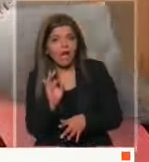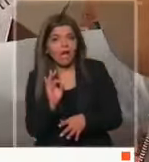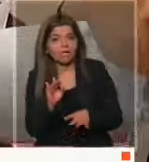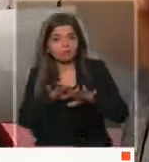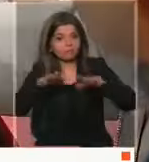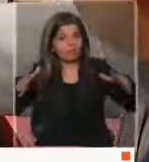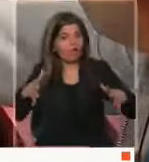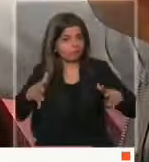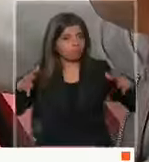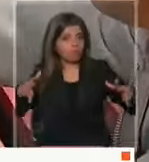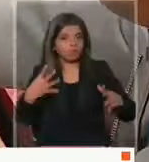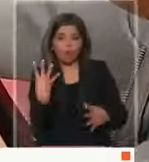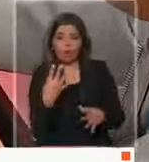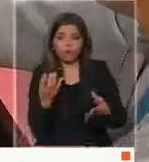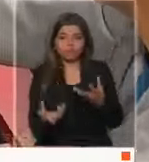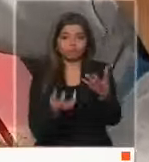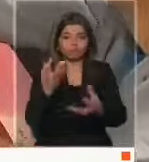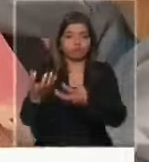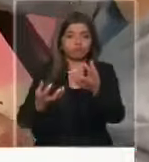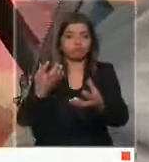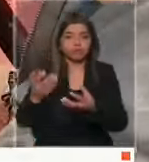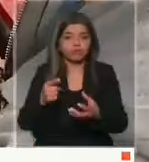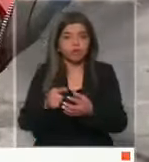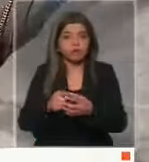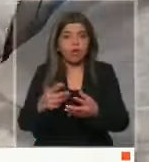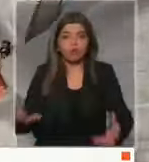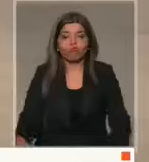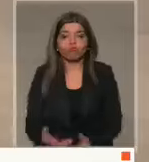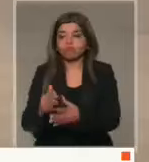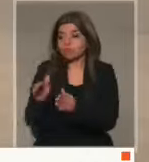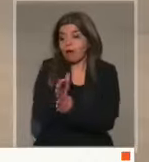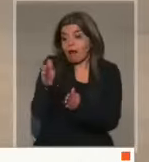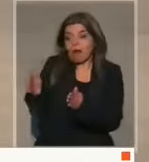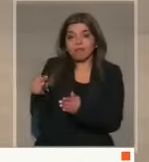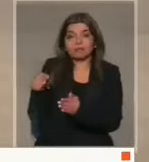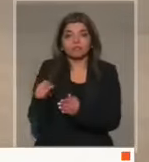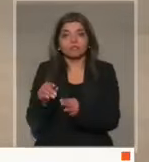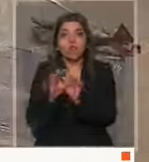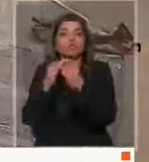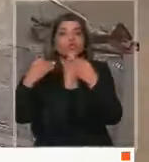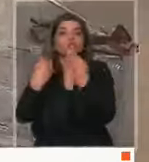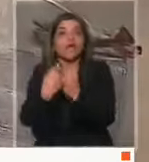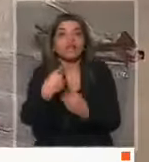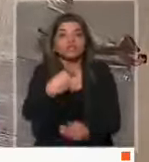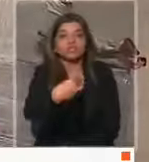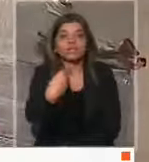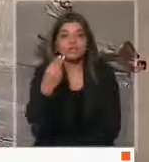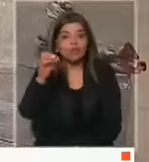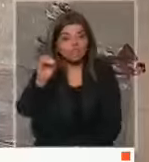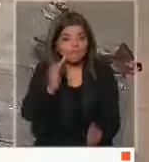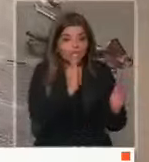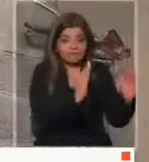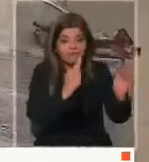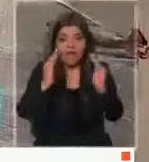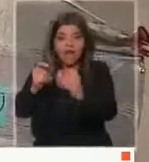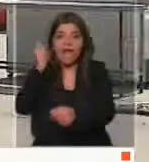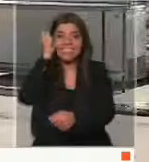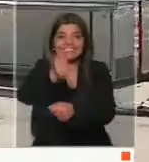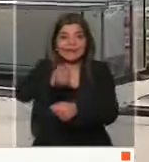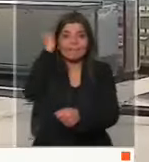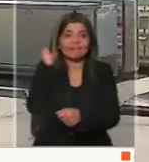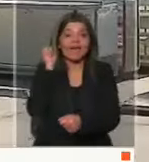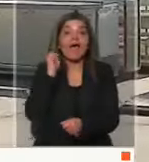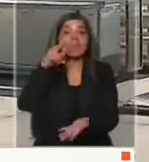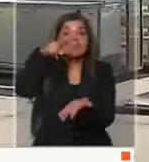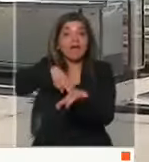tamaño, tiene cuatro quemadores y tiene un fogón lateral. En total son 220 lotes que serán rematados de forma presencial